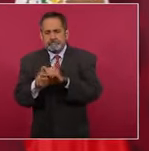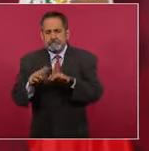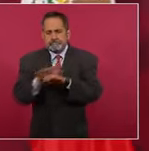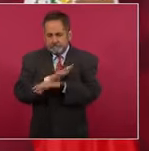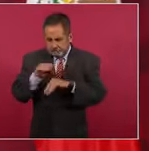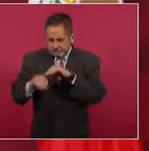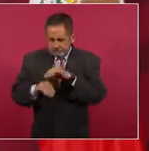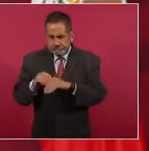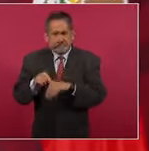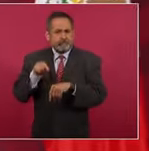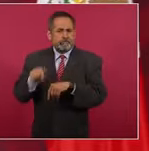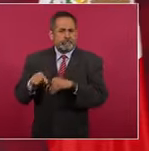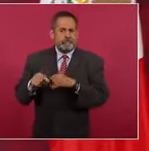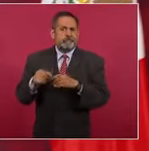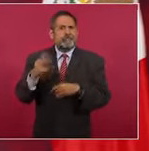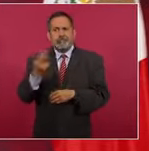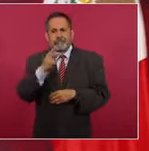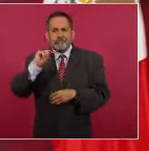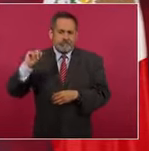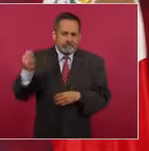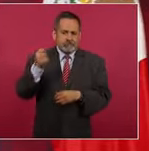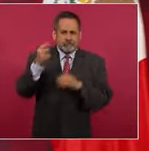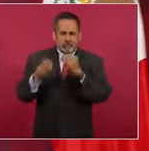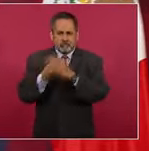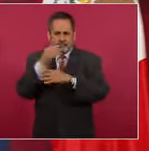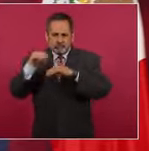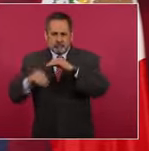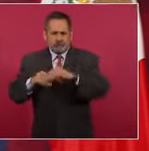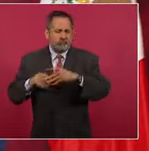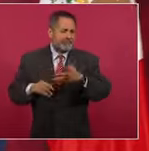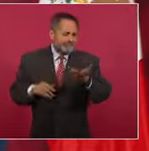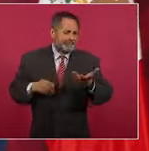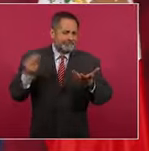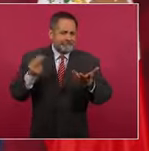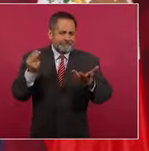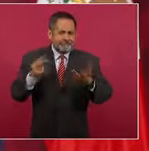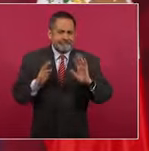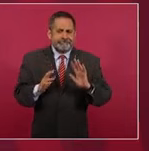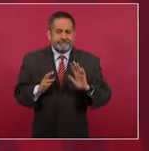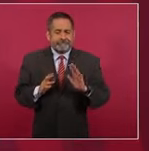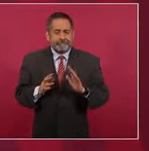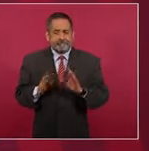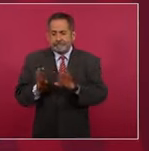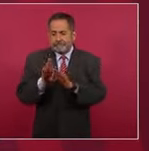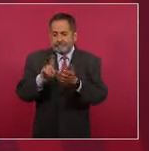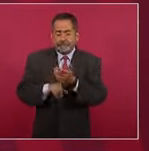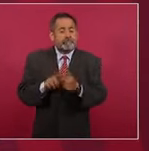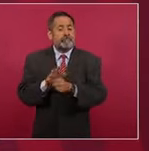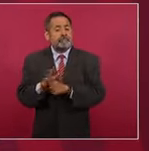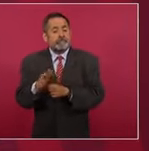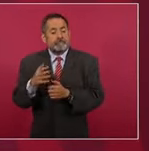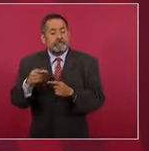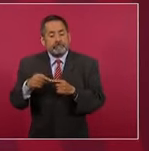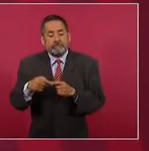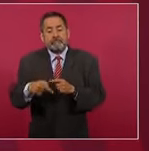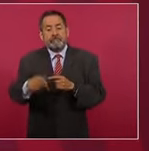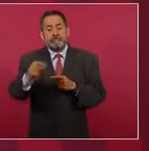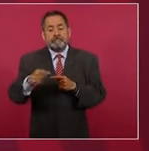con las nuevas tecnologías y ver también qué va a suceder con